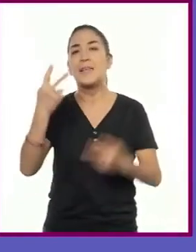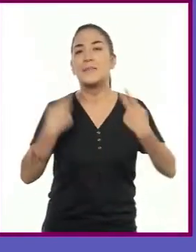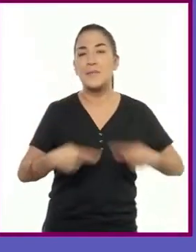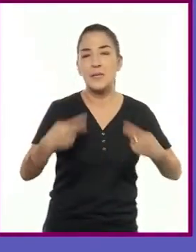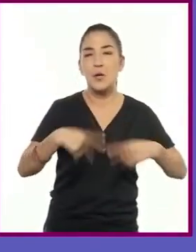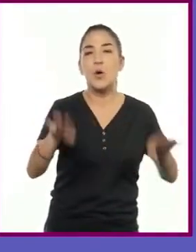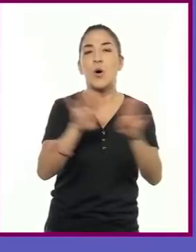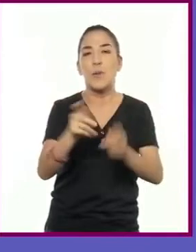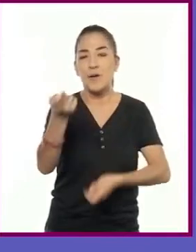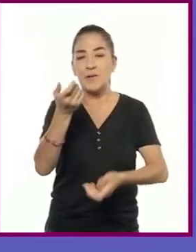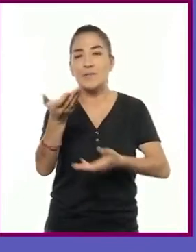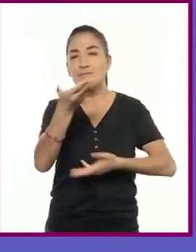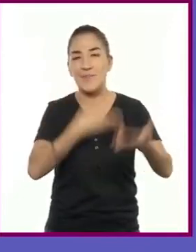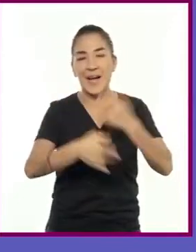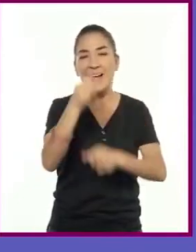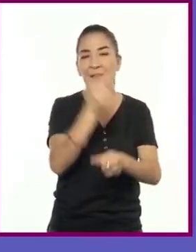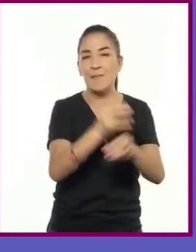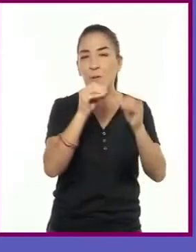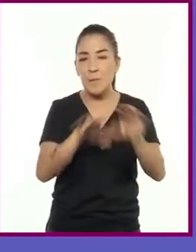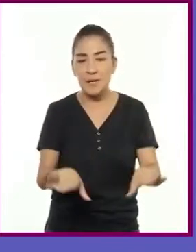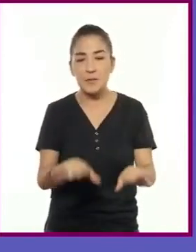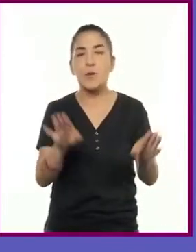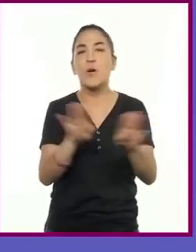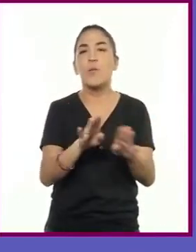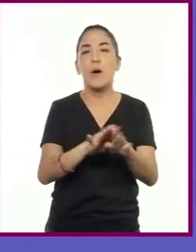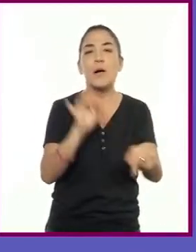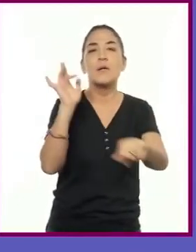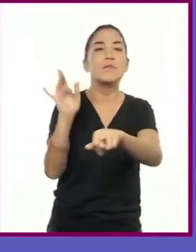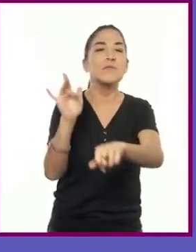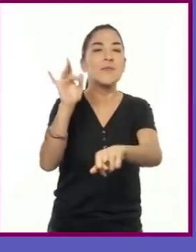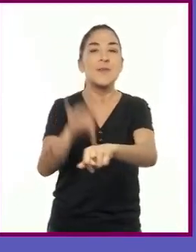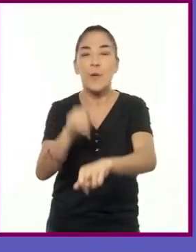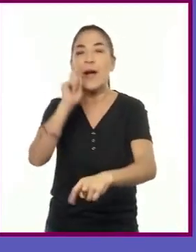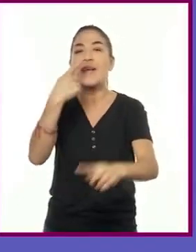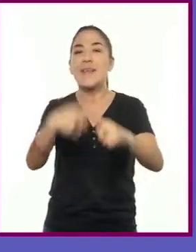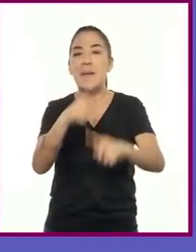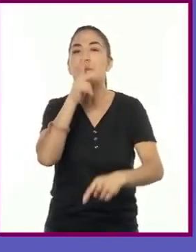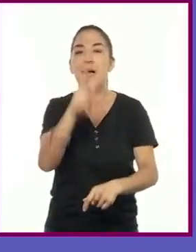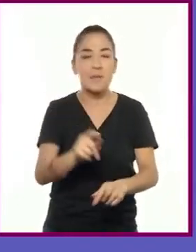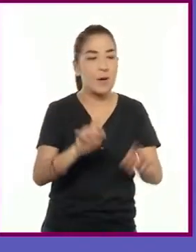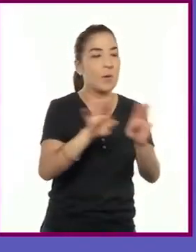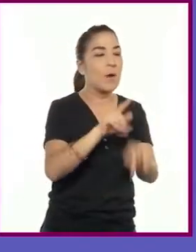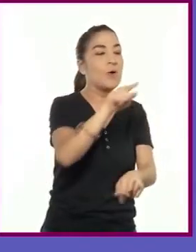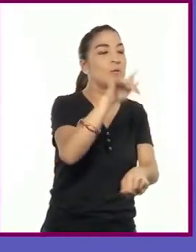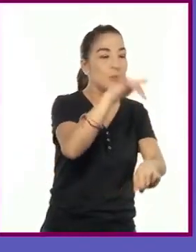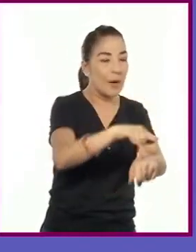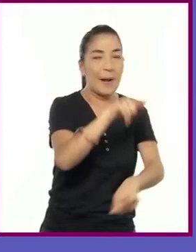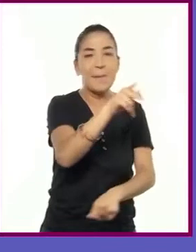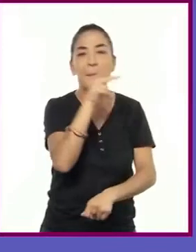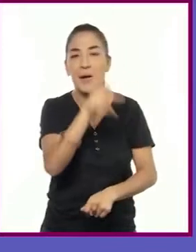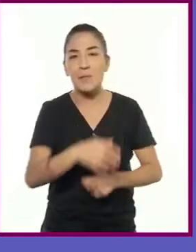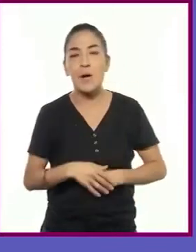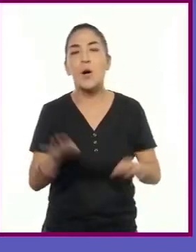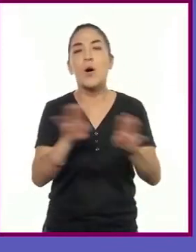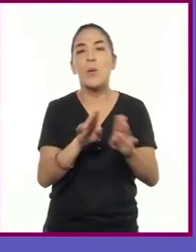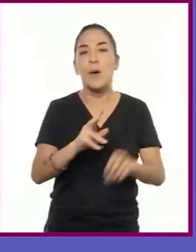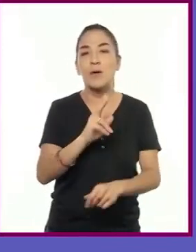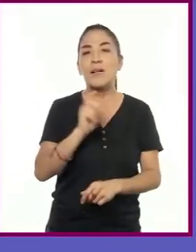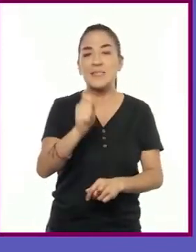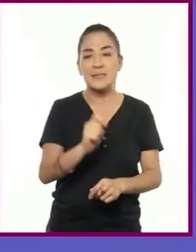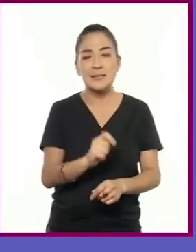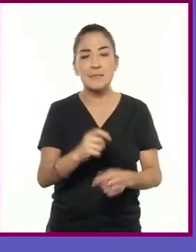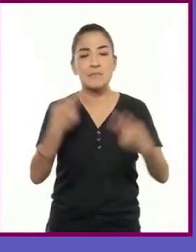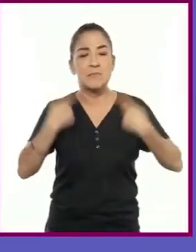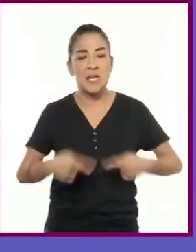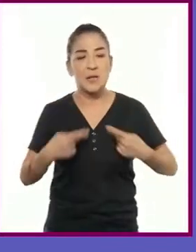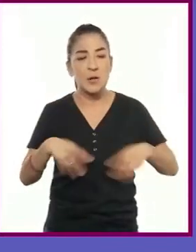intercambian información, alternando los turnos de palabra. El autor se esconde detrás de sus personajes y